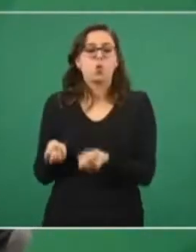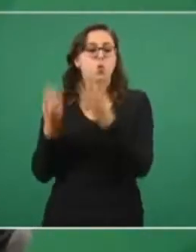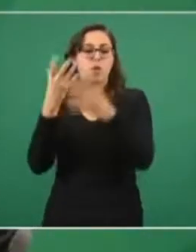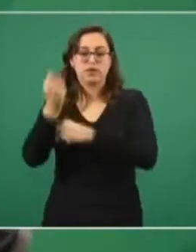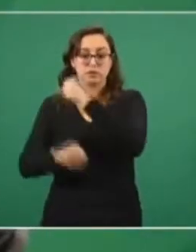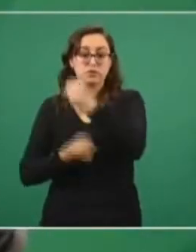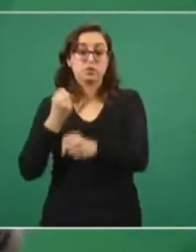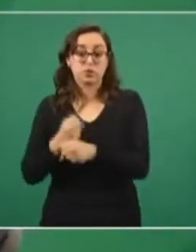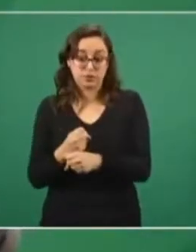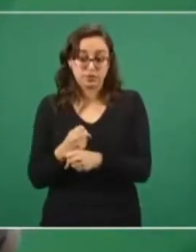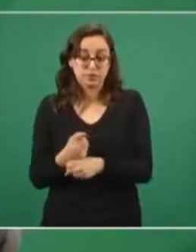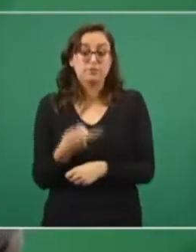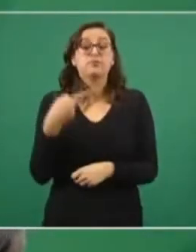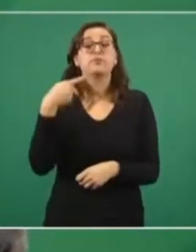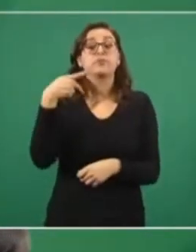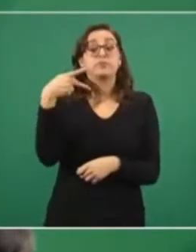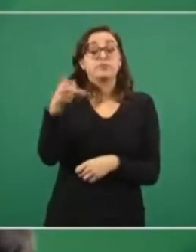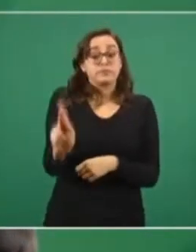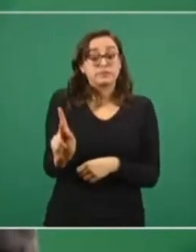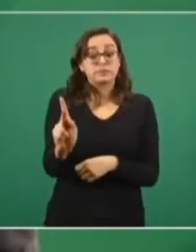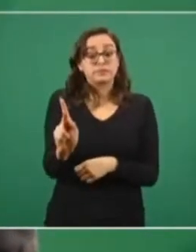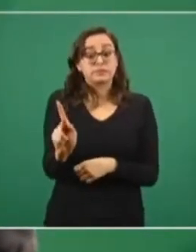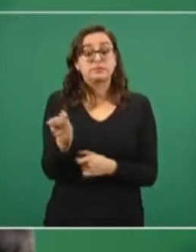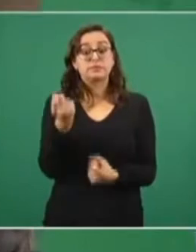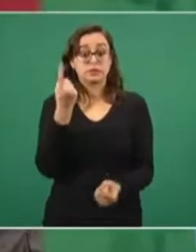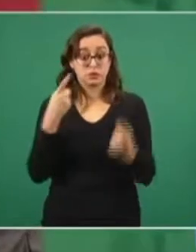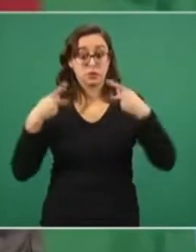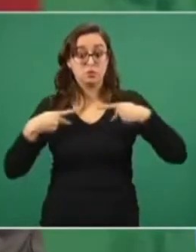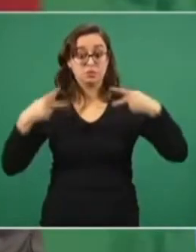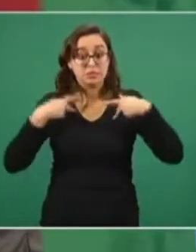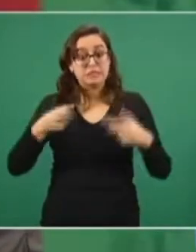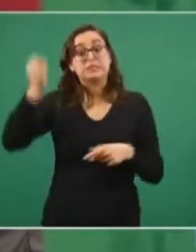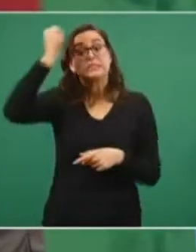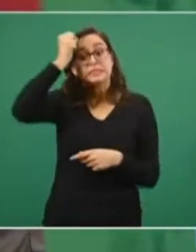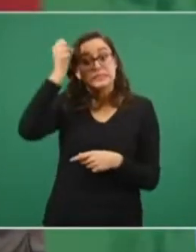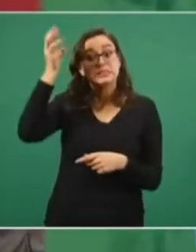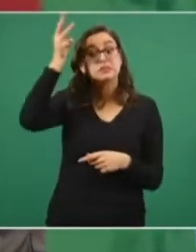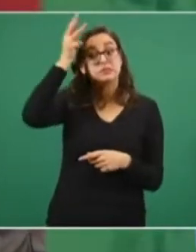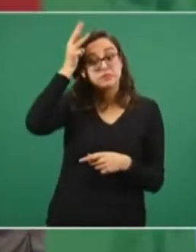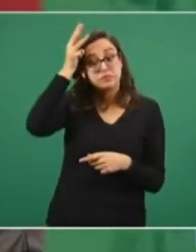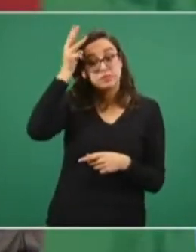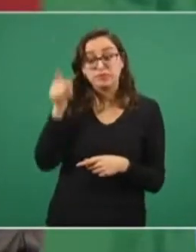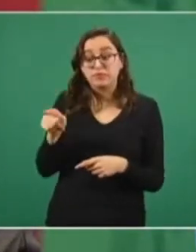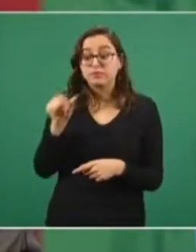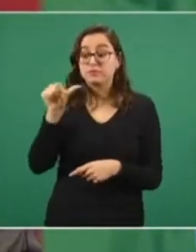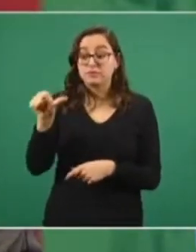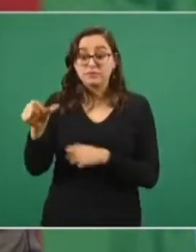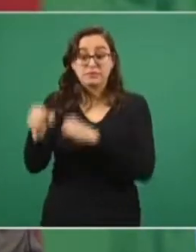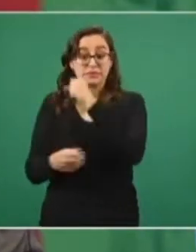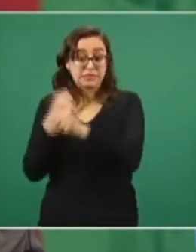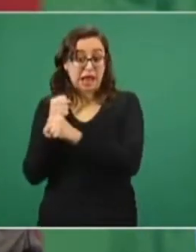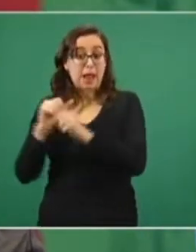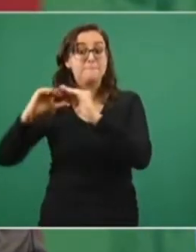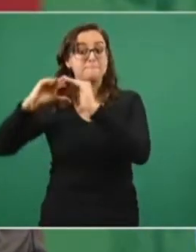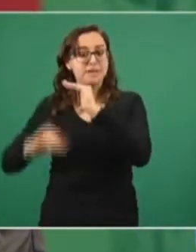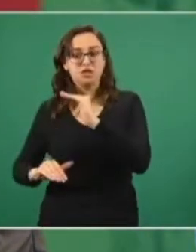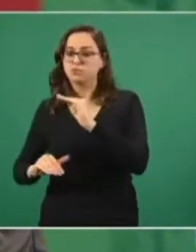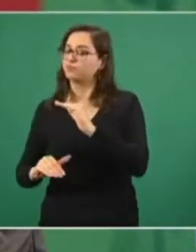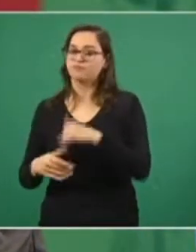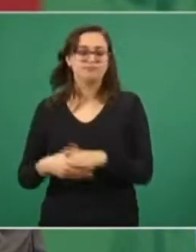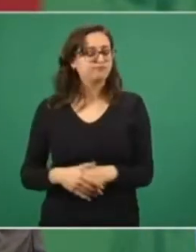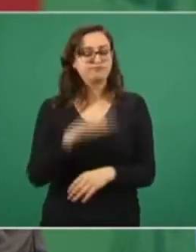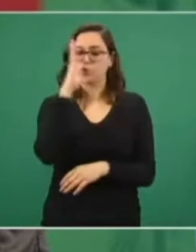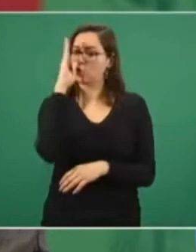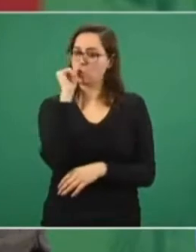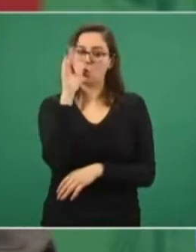presenten. Pero para aquellas personas con síndrome de Down que aún tengan menos de 16 años, no se podrá usar